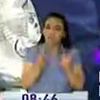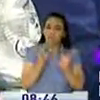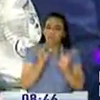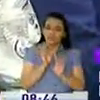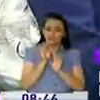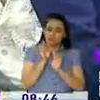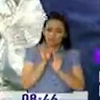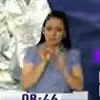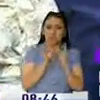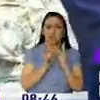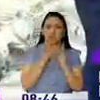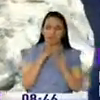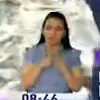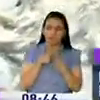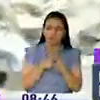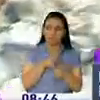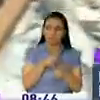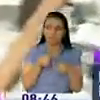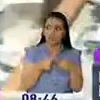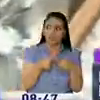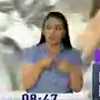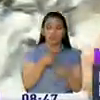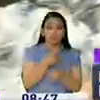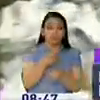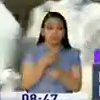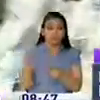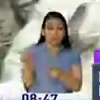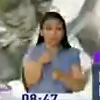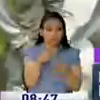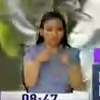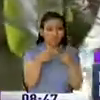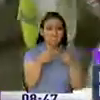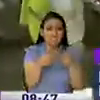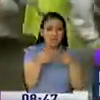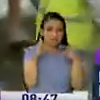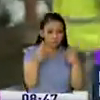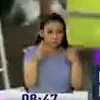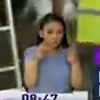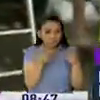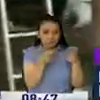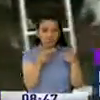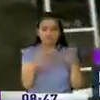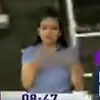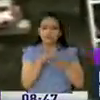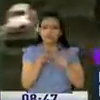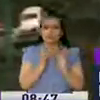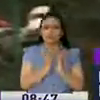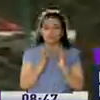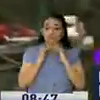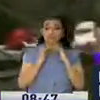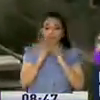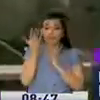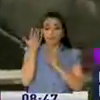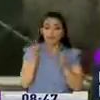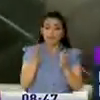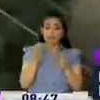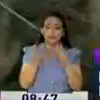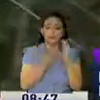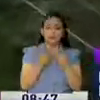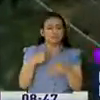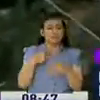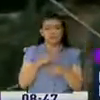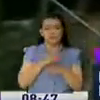es un tema exclusivo, es un tema específico, es un tema especial, entonces ellos direccionan absolutamente todo lo que se tiene que hacer. En casas que no son patrimoniales, obviamente lo que normalmente